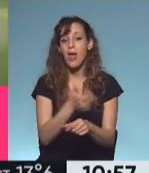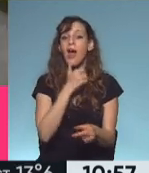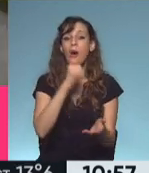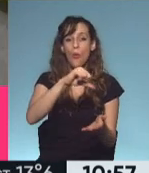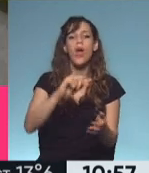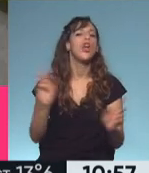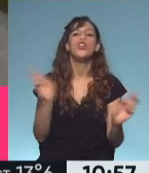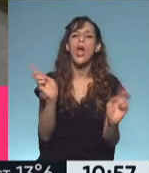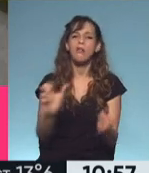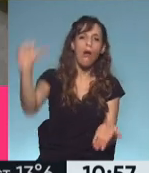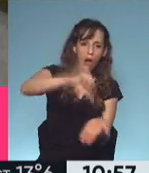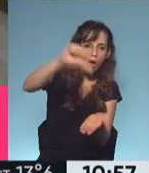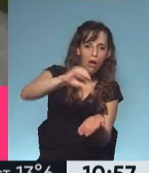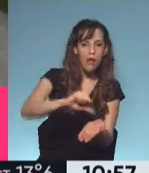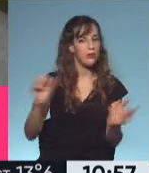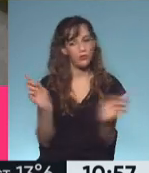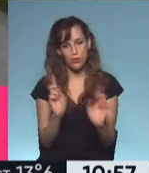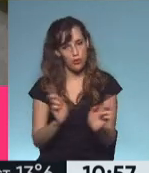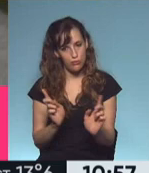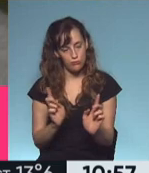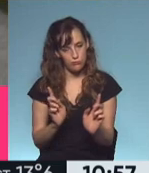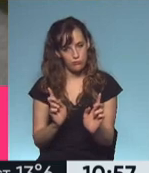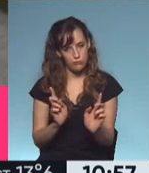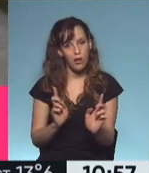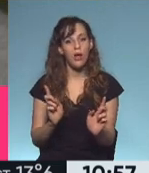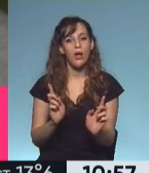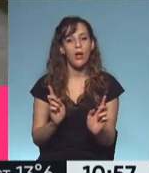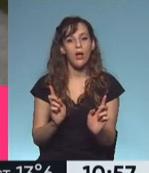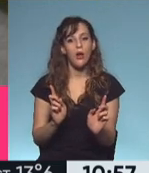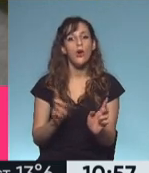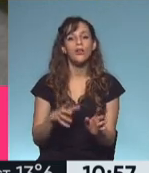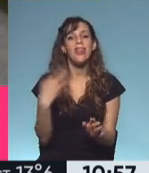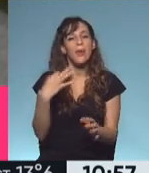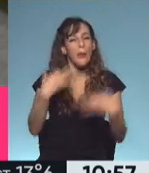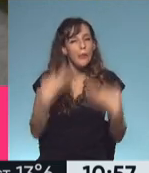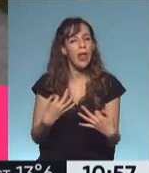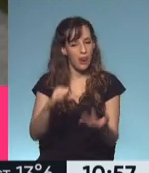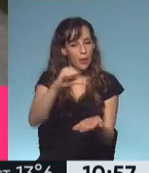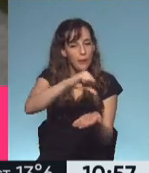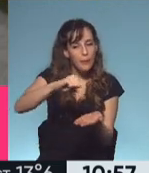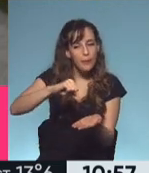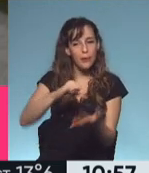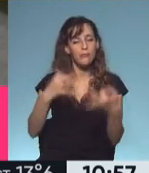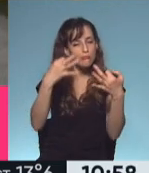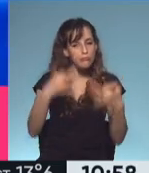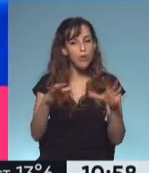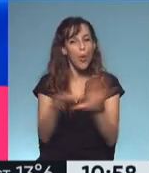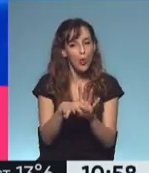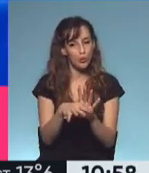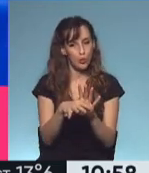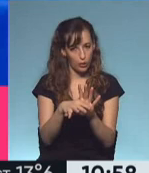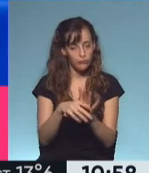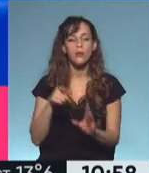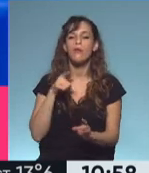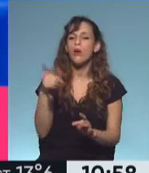de regar, ahora vamos a ver puntualmente lo del riego, no se trata de regar poco, sino de regar correctamente. ¿Y cómo te das cuenta?